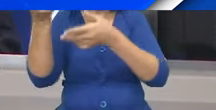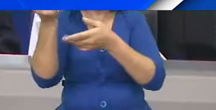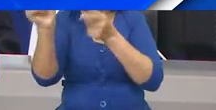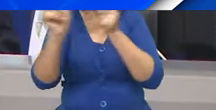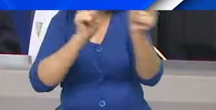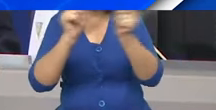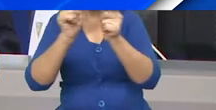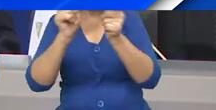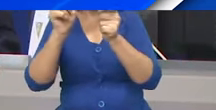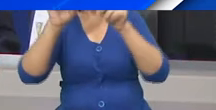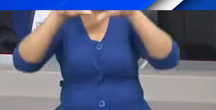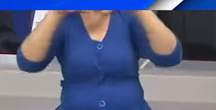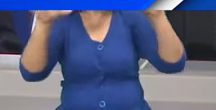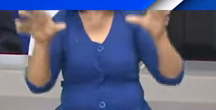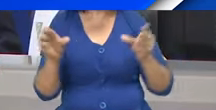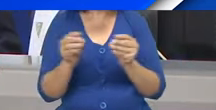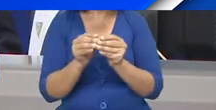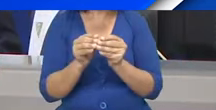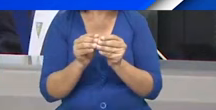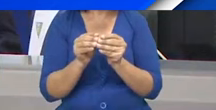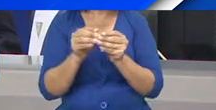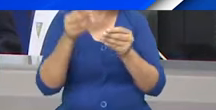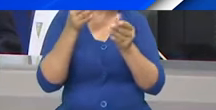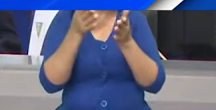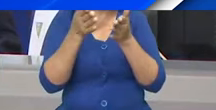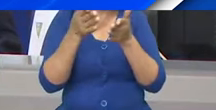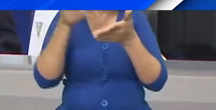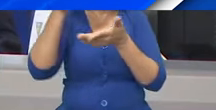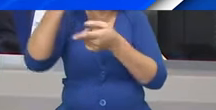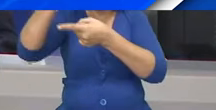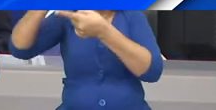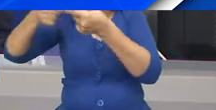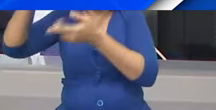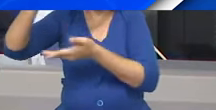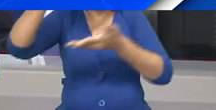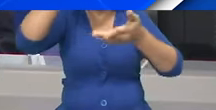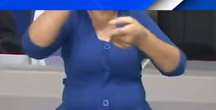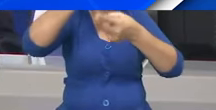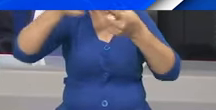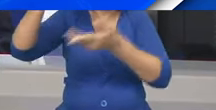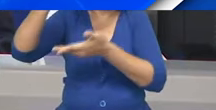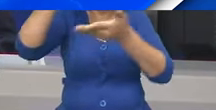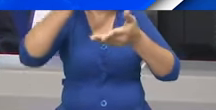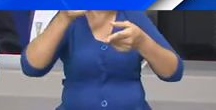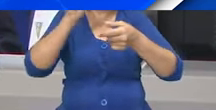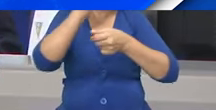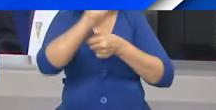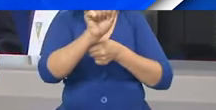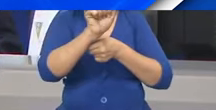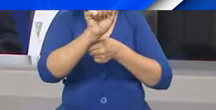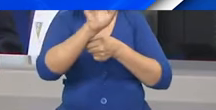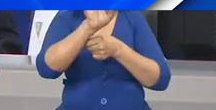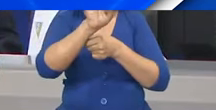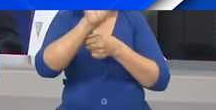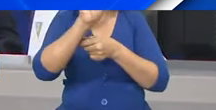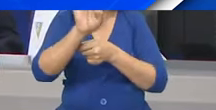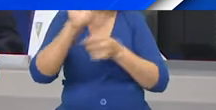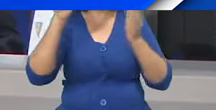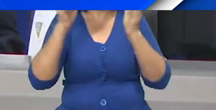monto está compuesto por dos tramos desglosados de la siguiente manera. Tramo A,